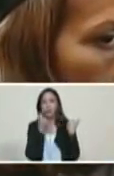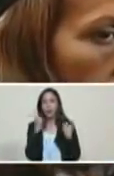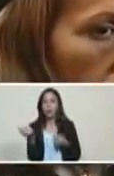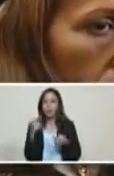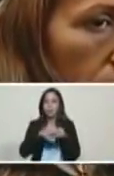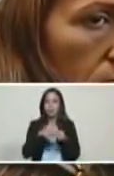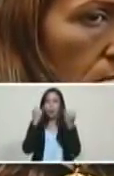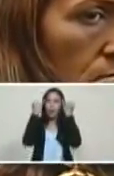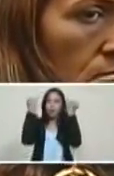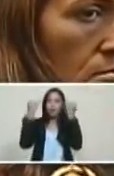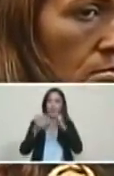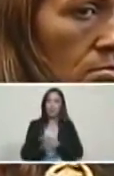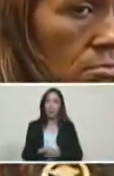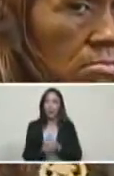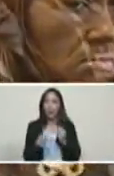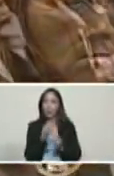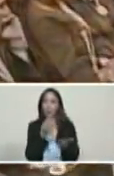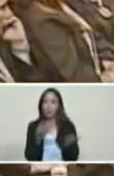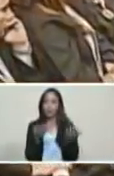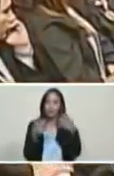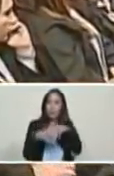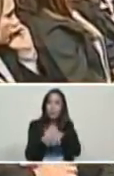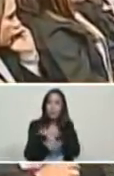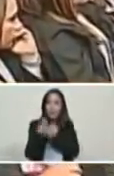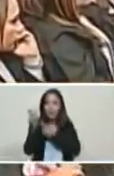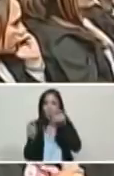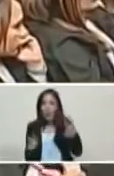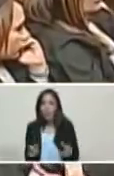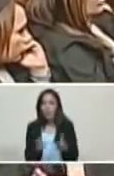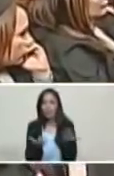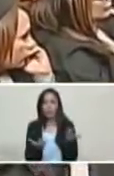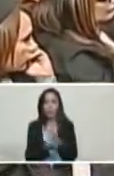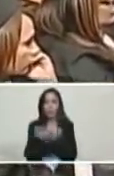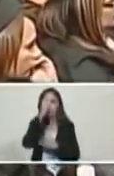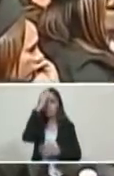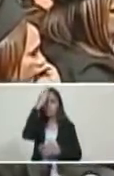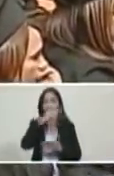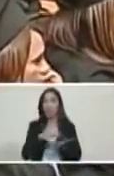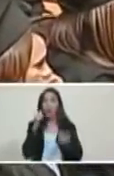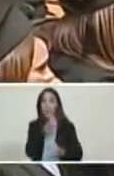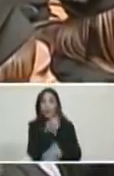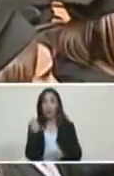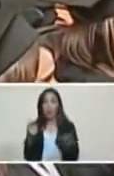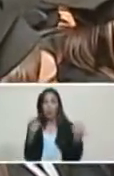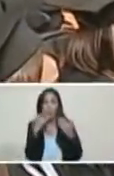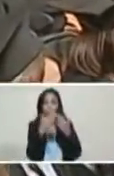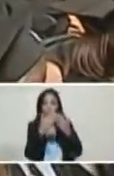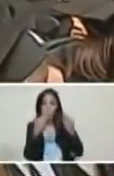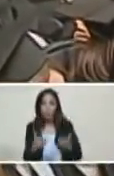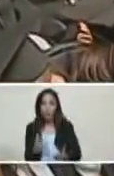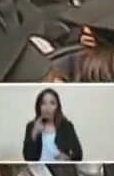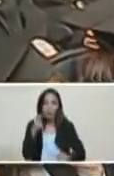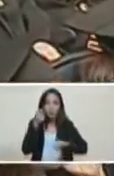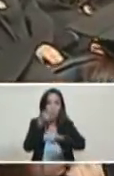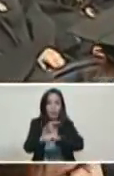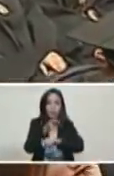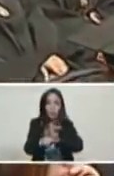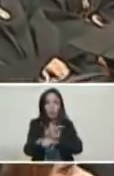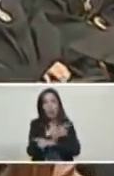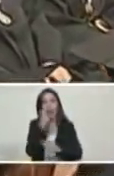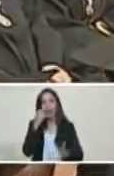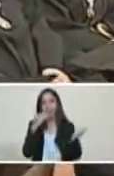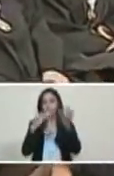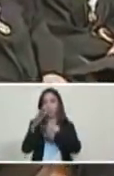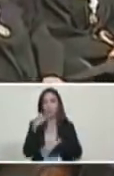crecimiento intelectual de los ciudadanos, siendo nuestros estudiantes los futuros pioneros y protagonistas de